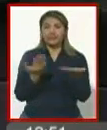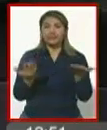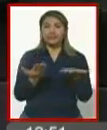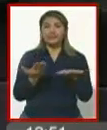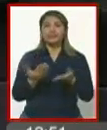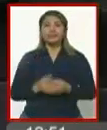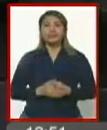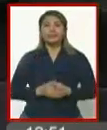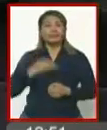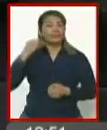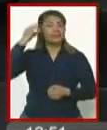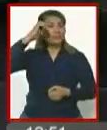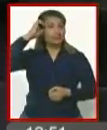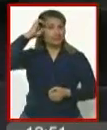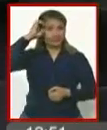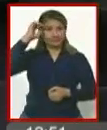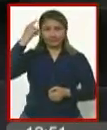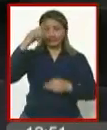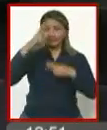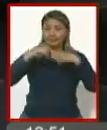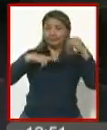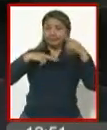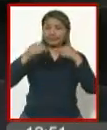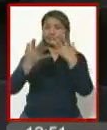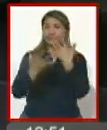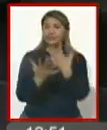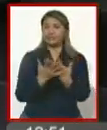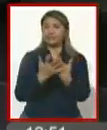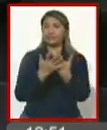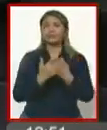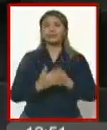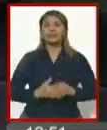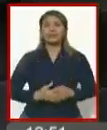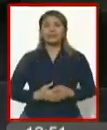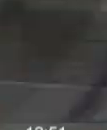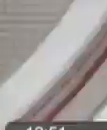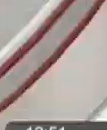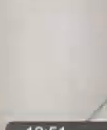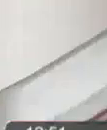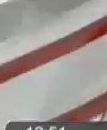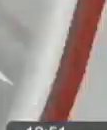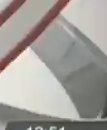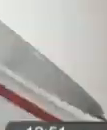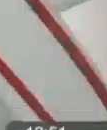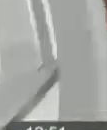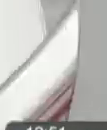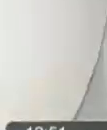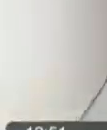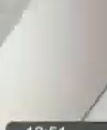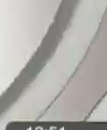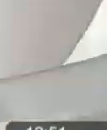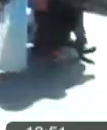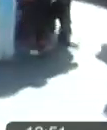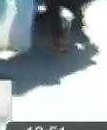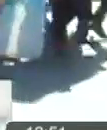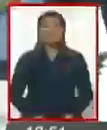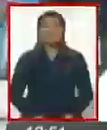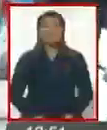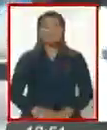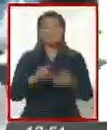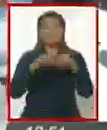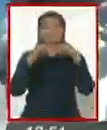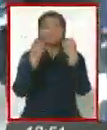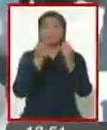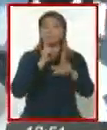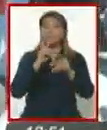de las arcas del Estado para construir la cárcel modelo de Palmasola. En instantes, mesas de